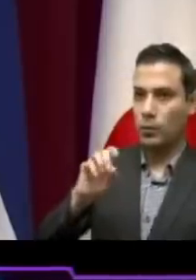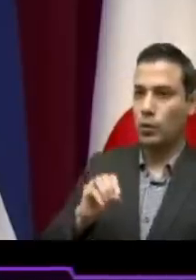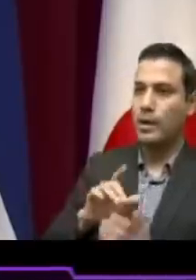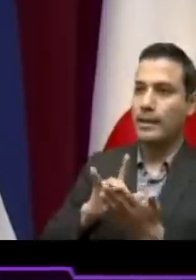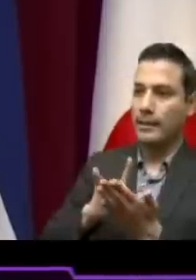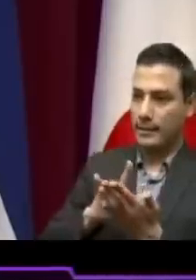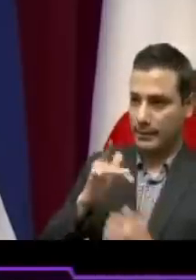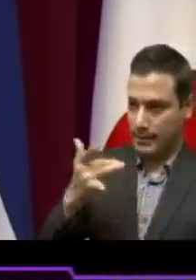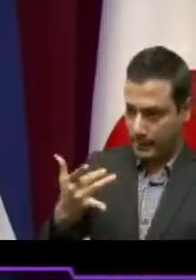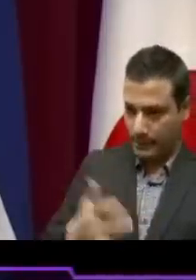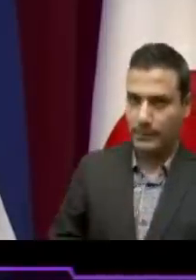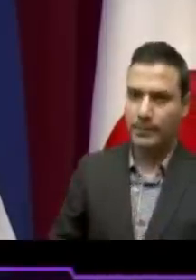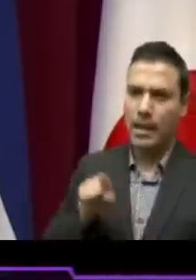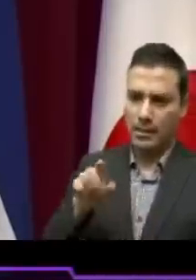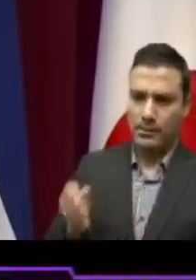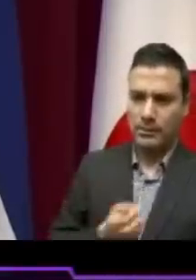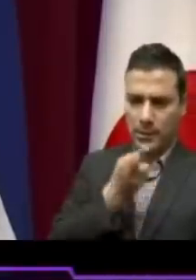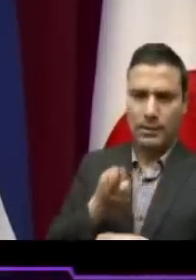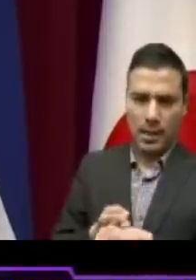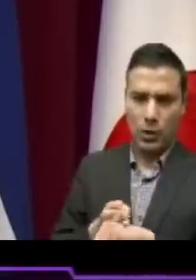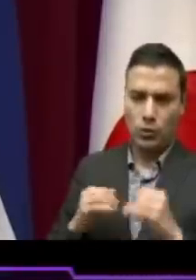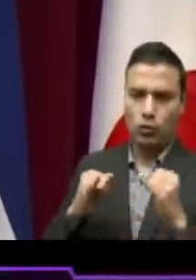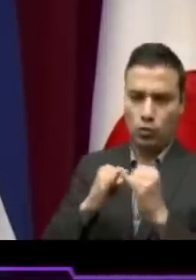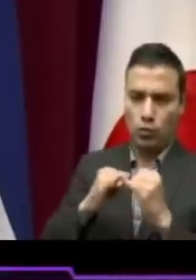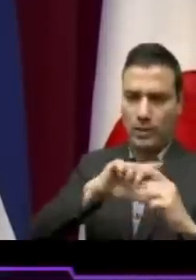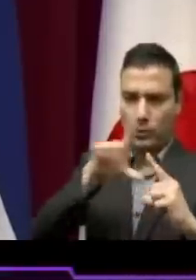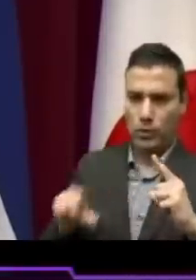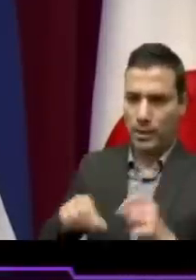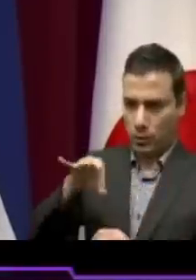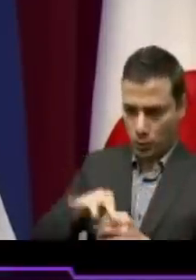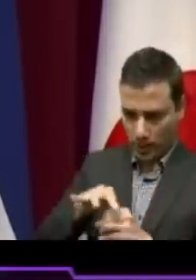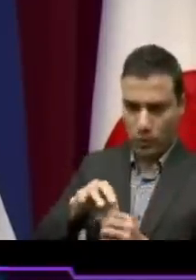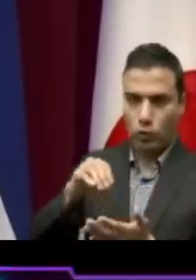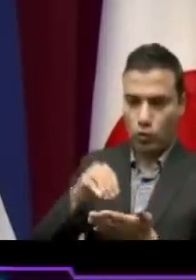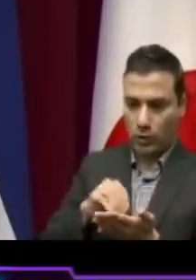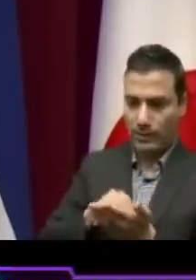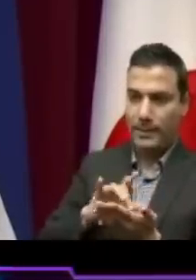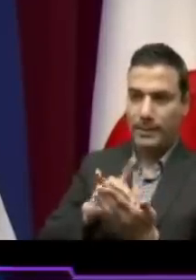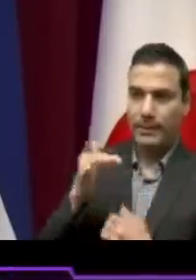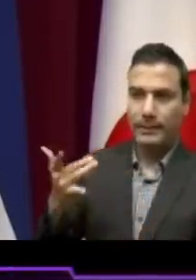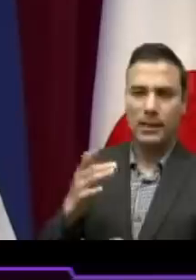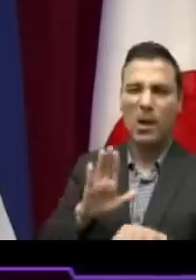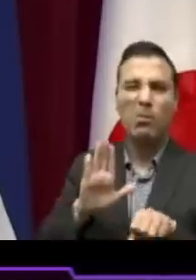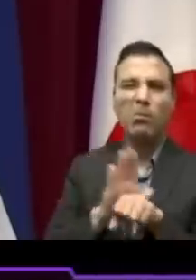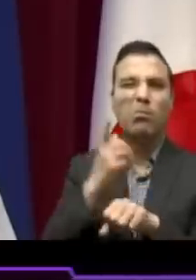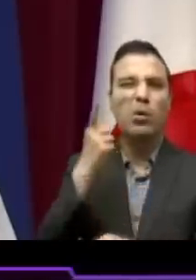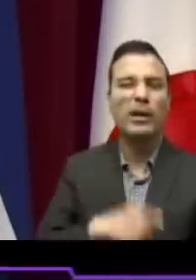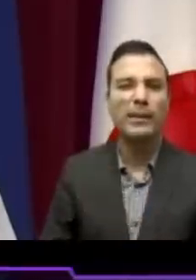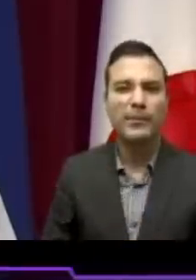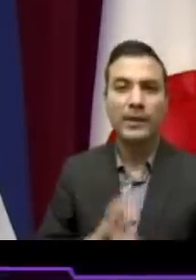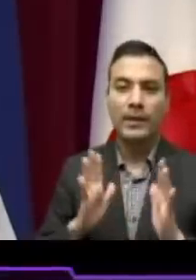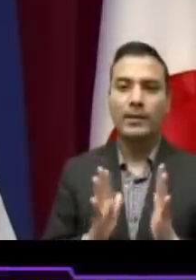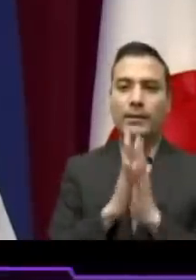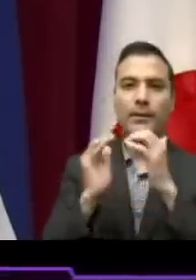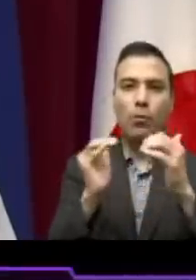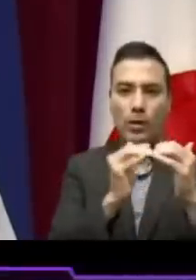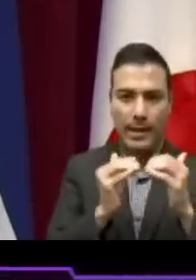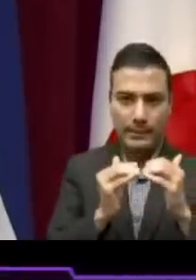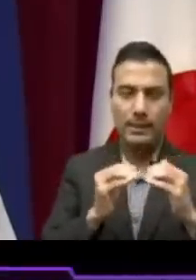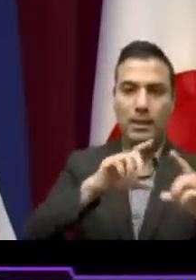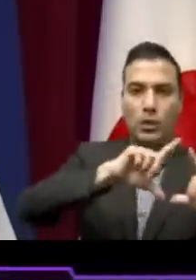en tu calidad de secretario ejecutivo del Instituto Nacional electoral porque la democracia la sociedad mexicana